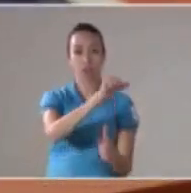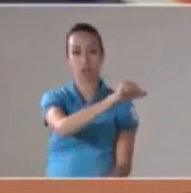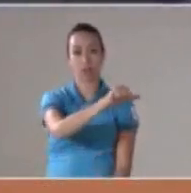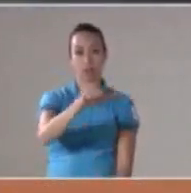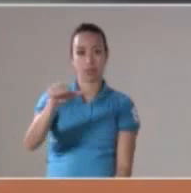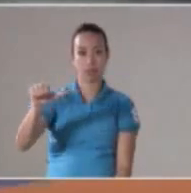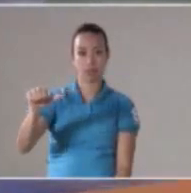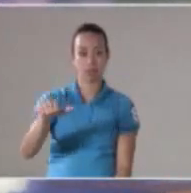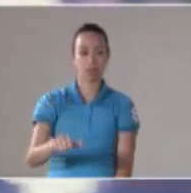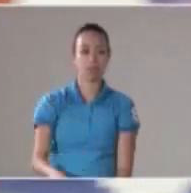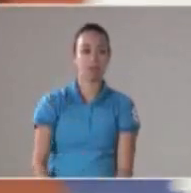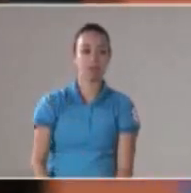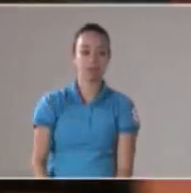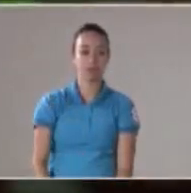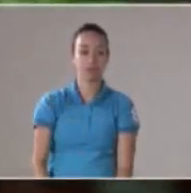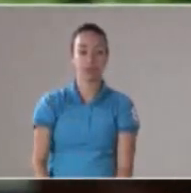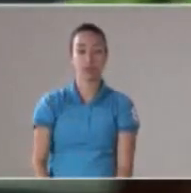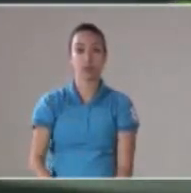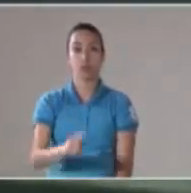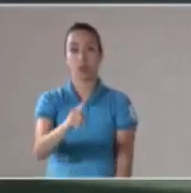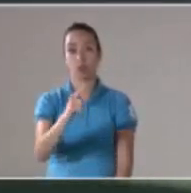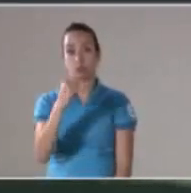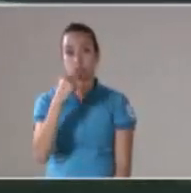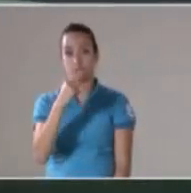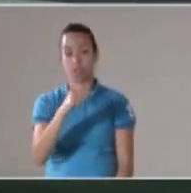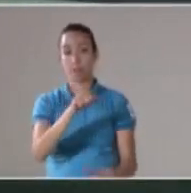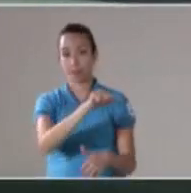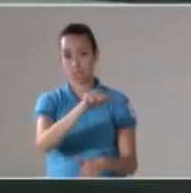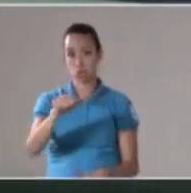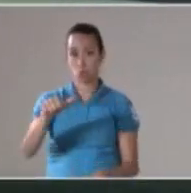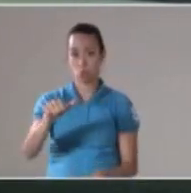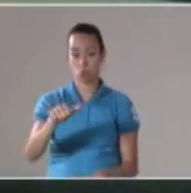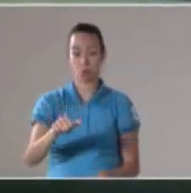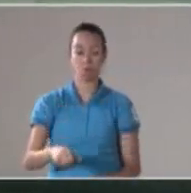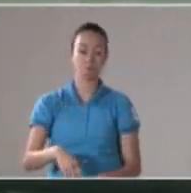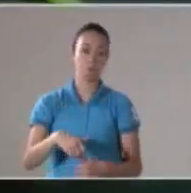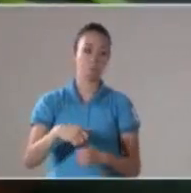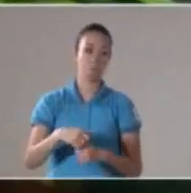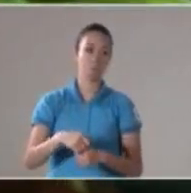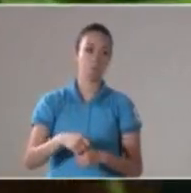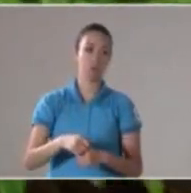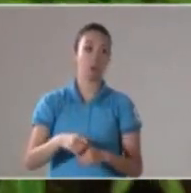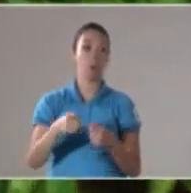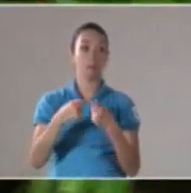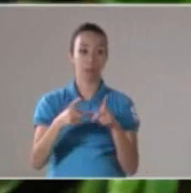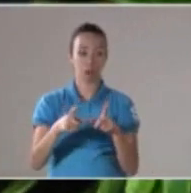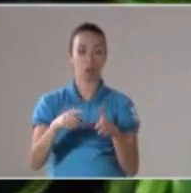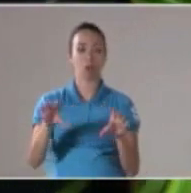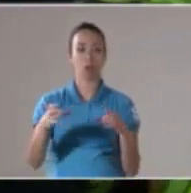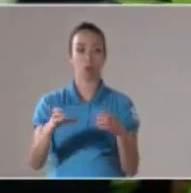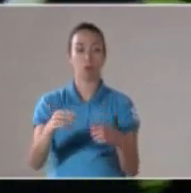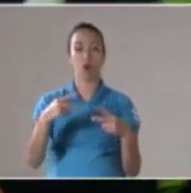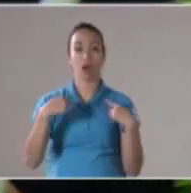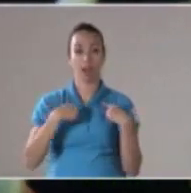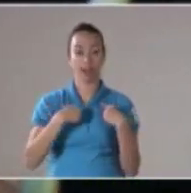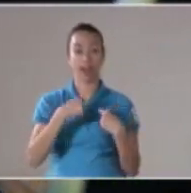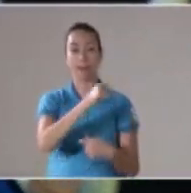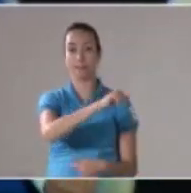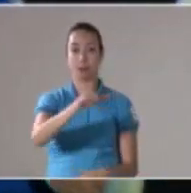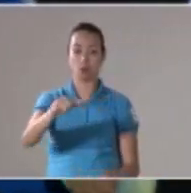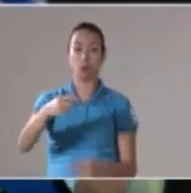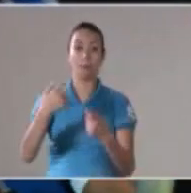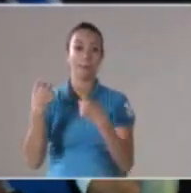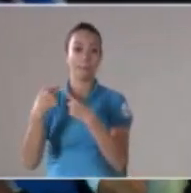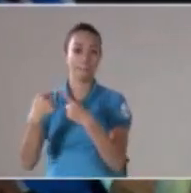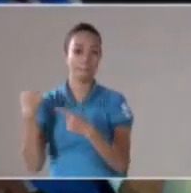García Salas. Ah, usted es García Salas. Pero así como hay un nombre famoso para lo bueno, deben